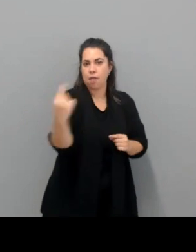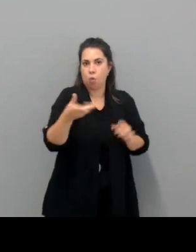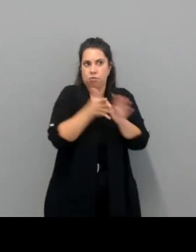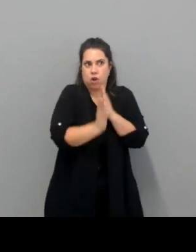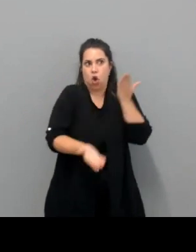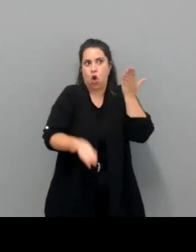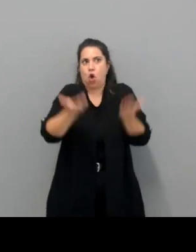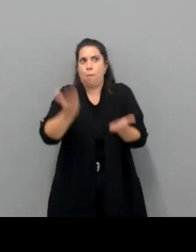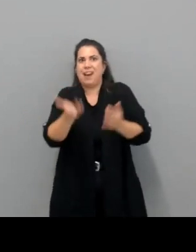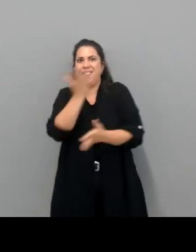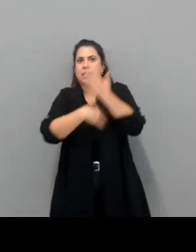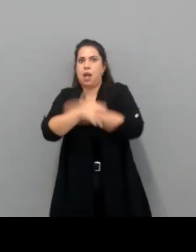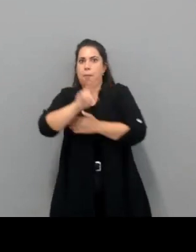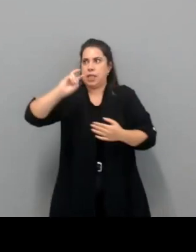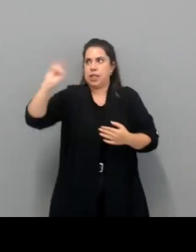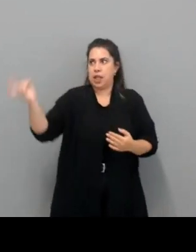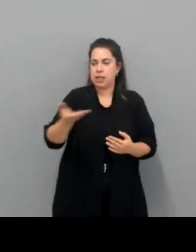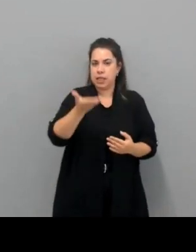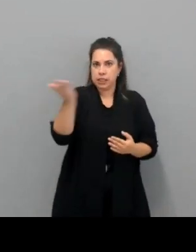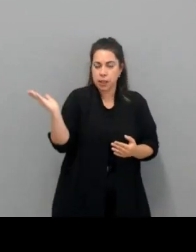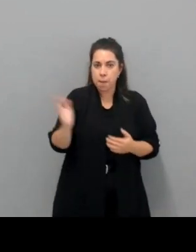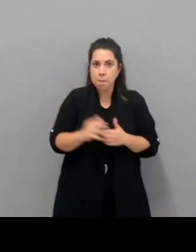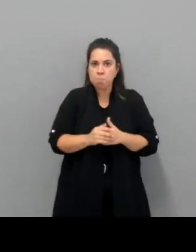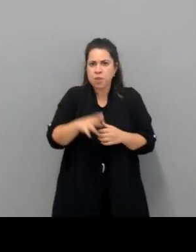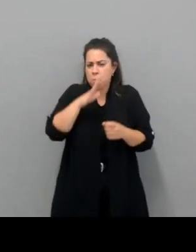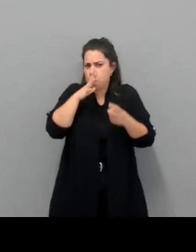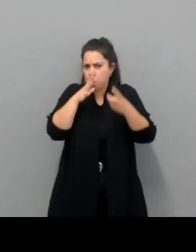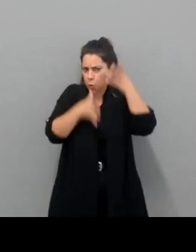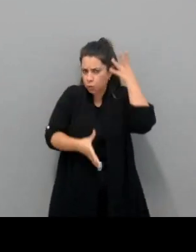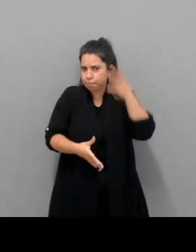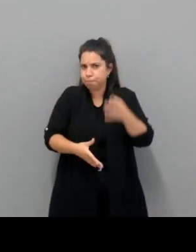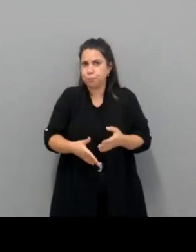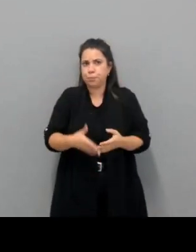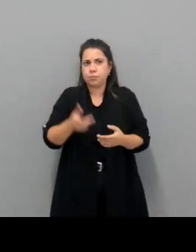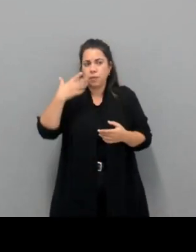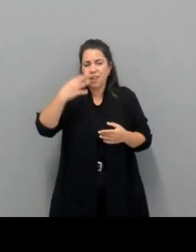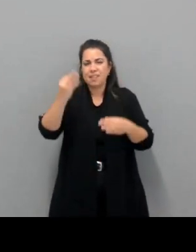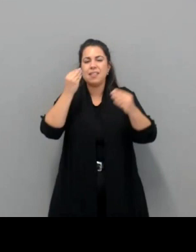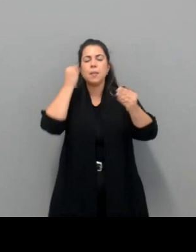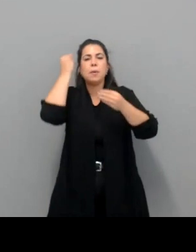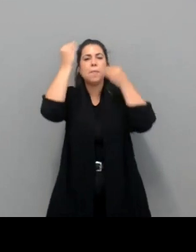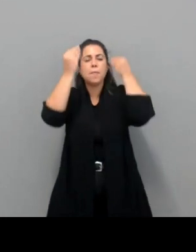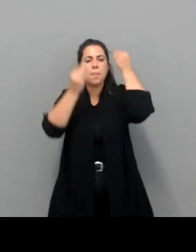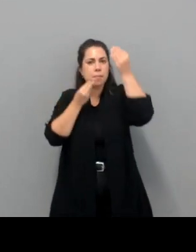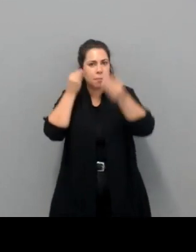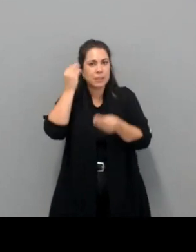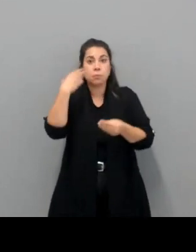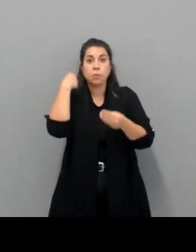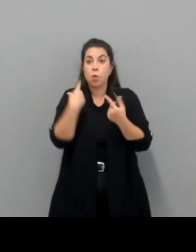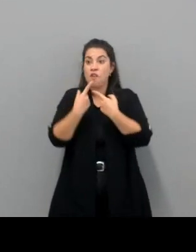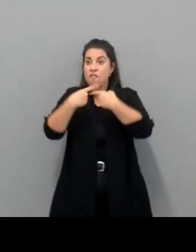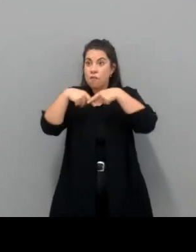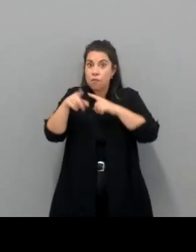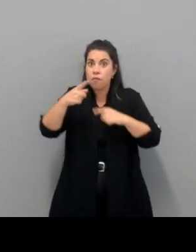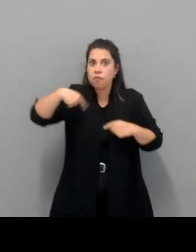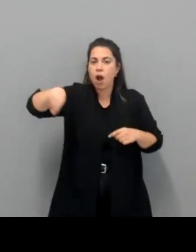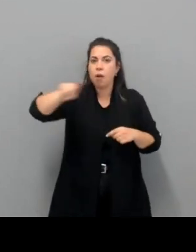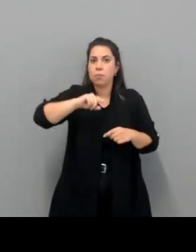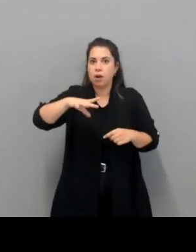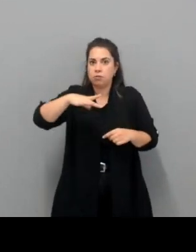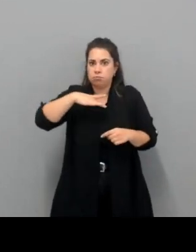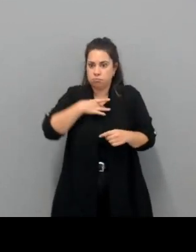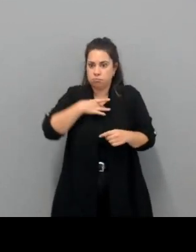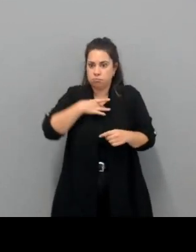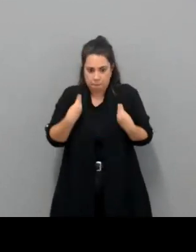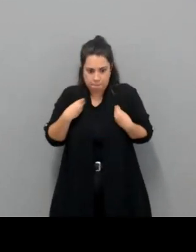otras discapacidades. Por muchas razones, tenemos que pensar que las familias también pueden vivir sus